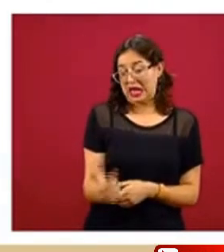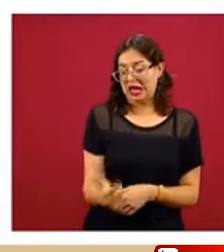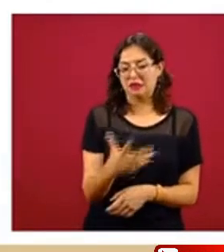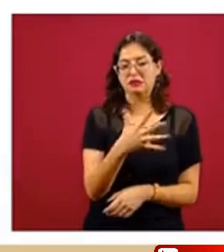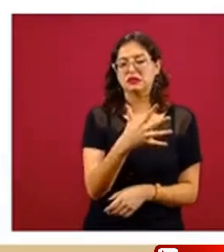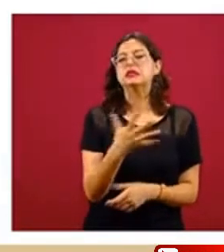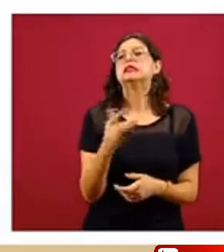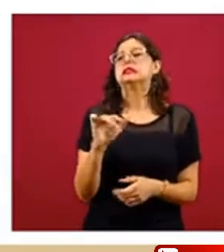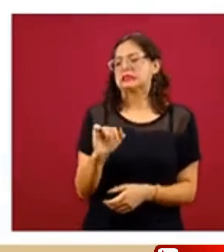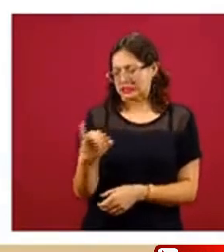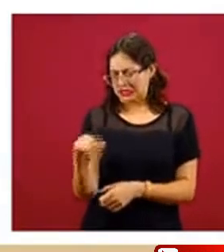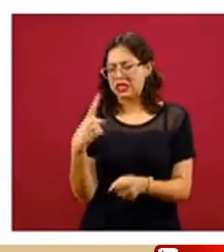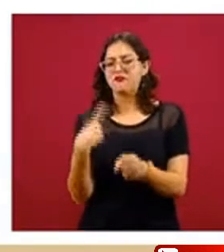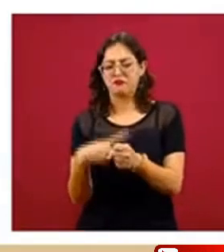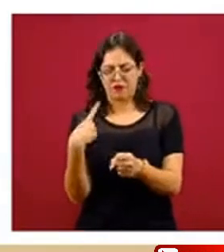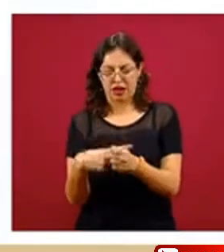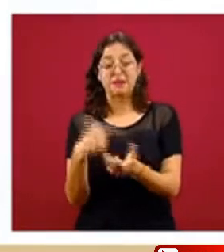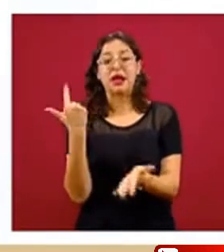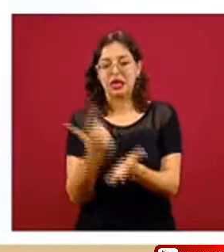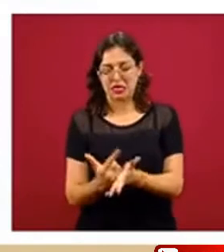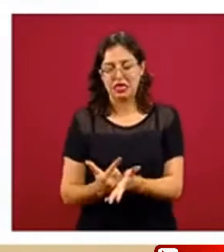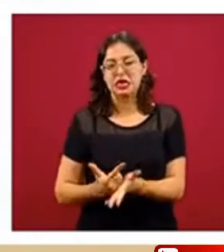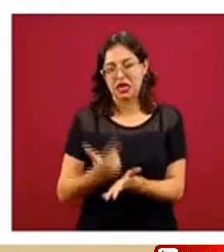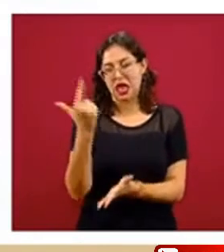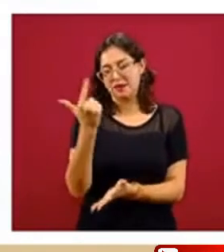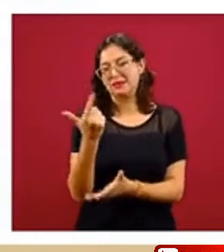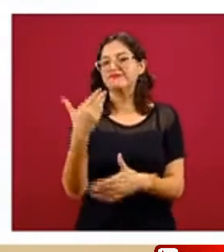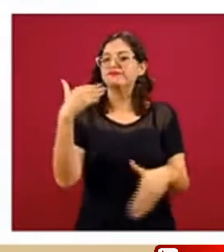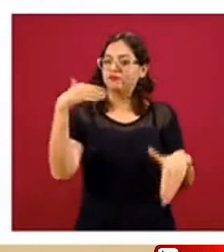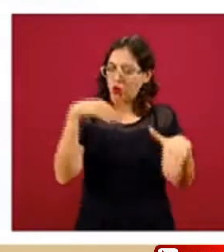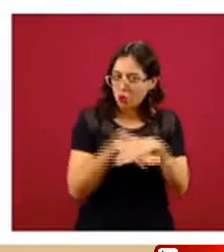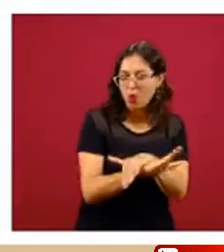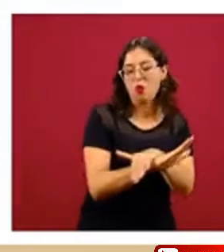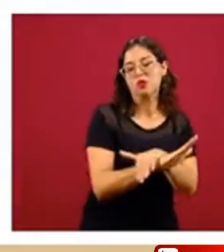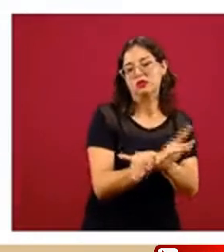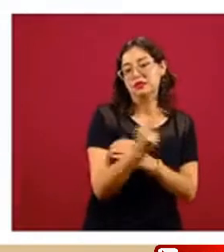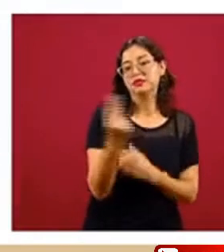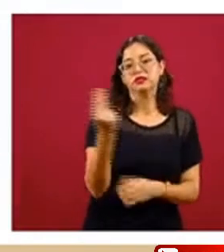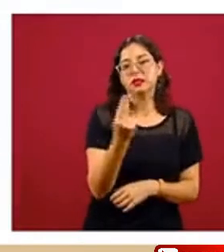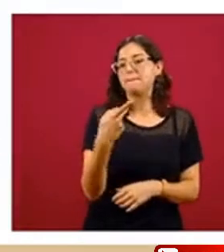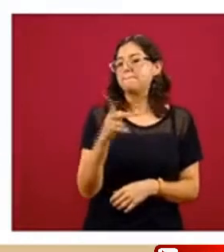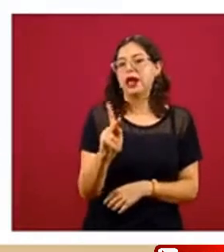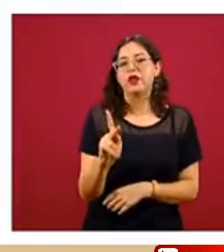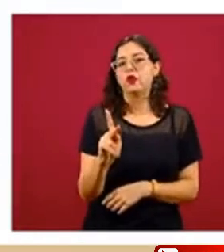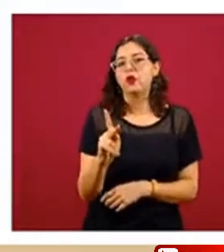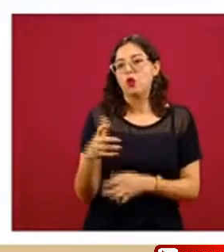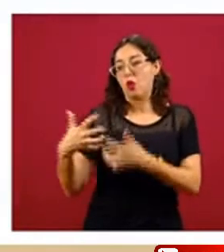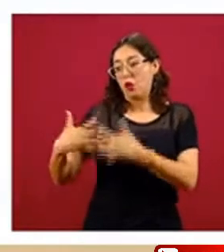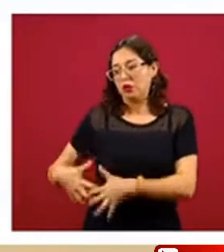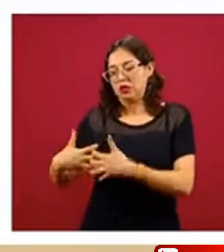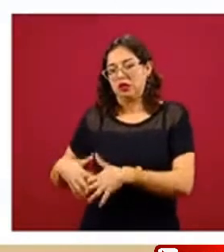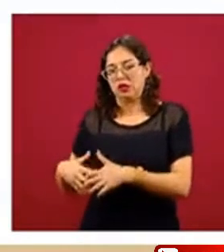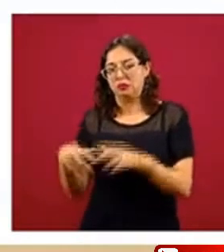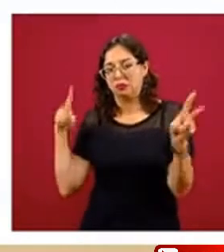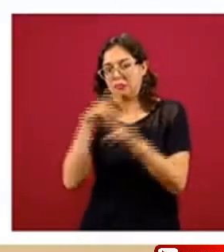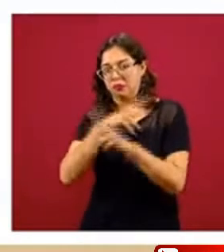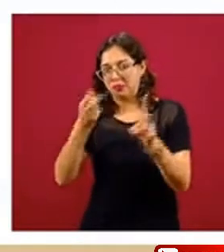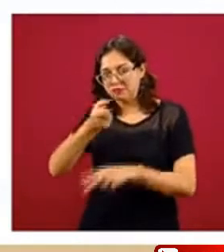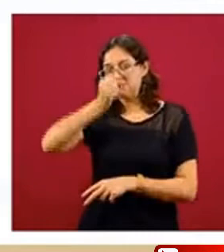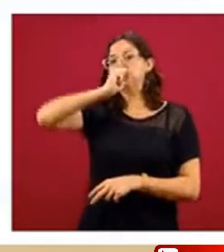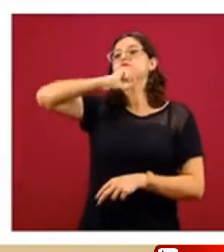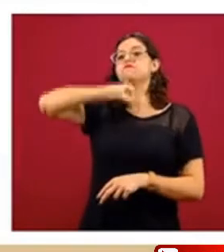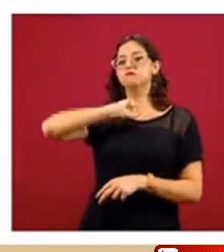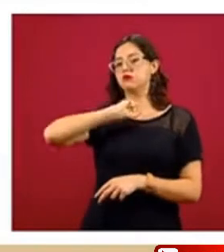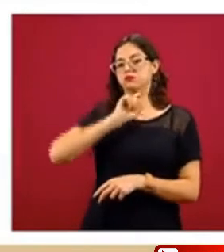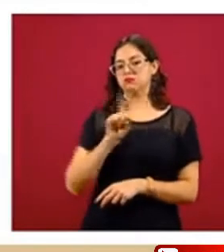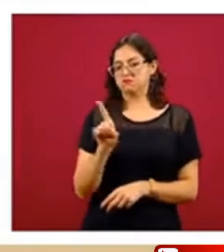decir, personas que están suficientemente graves para necesitar hospitalización, pero que no están intubadas, que no están en